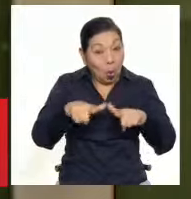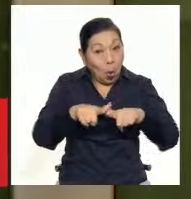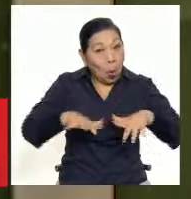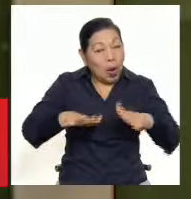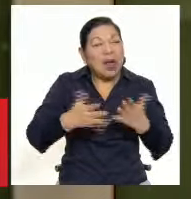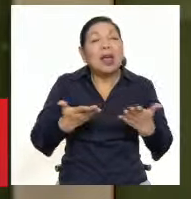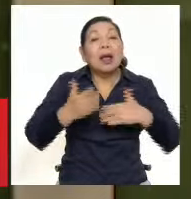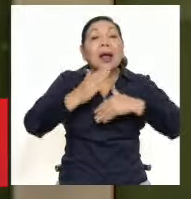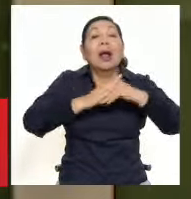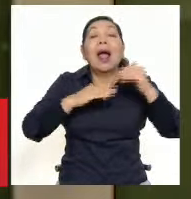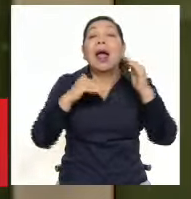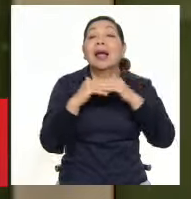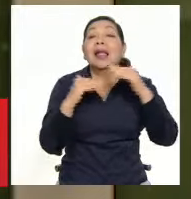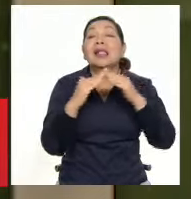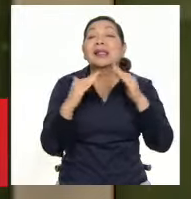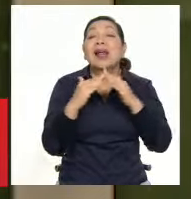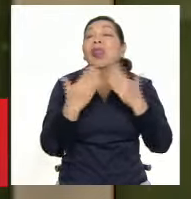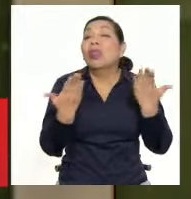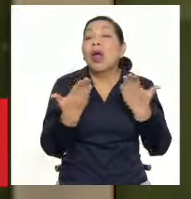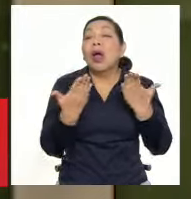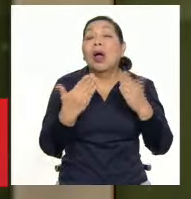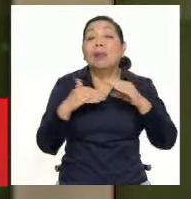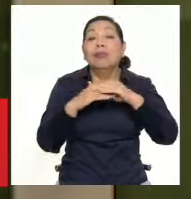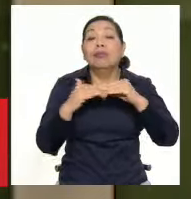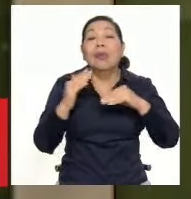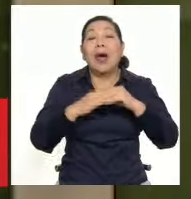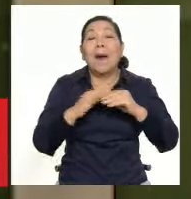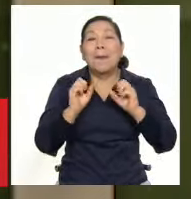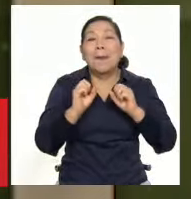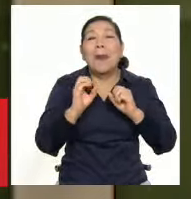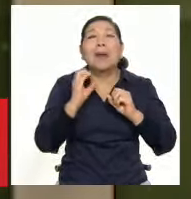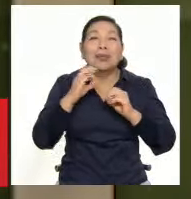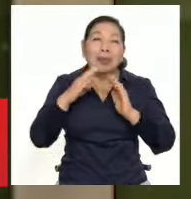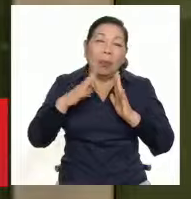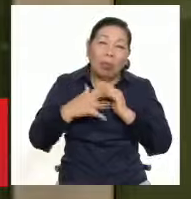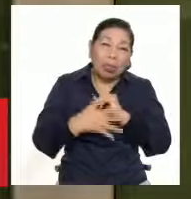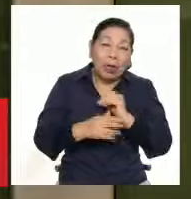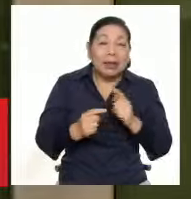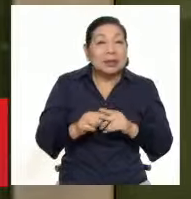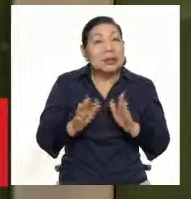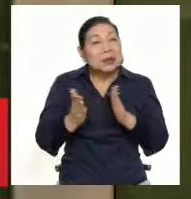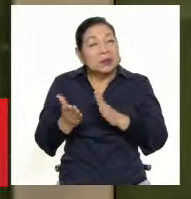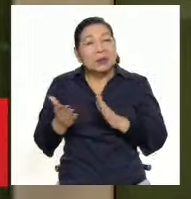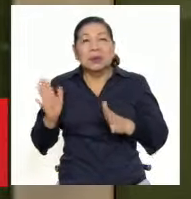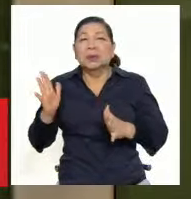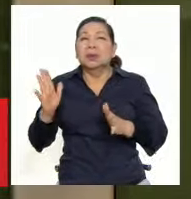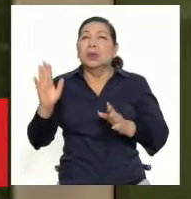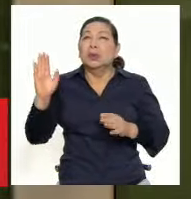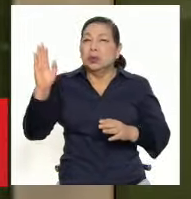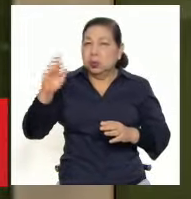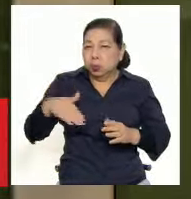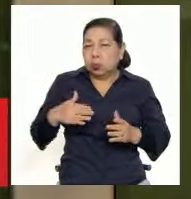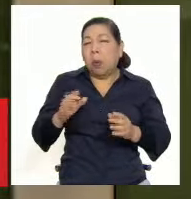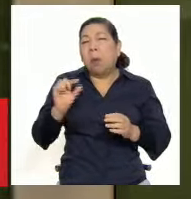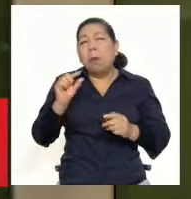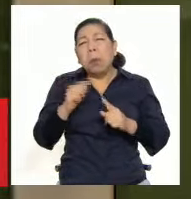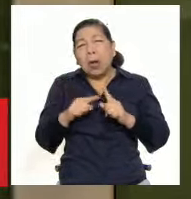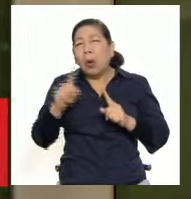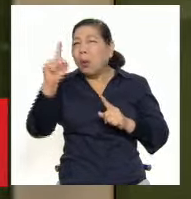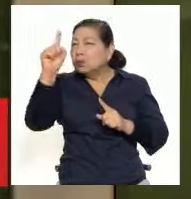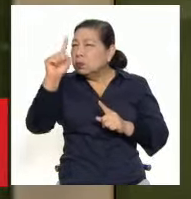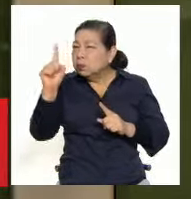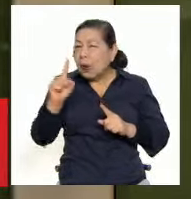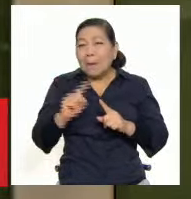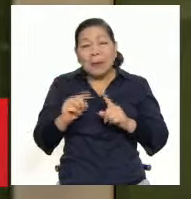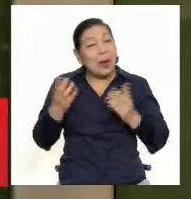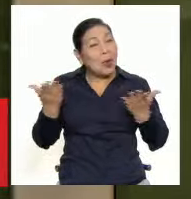son de adobe y aún así han tenido fisuras, ¿no? Las estructuras de concreto han tenido caídas de estuque, pequeños daños estructurales, ¿no? Pero